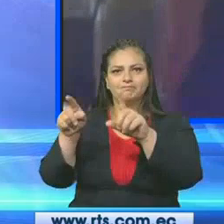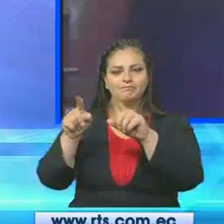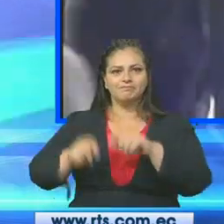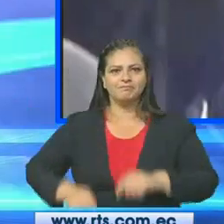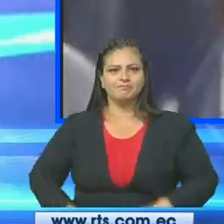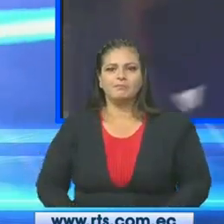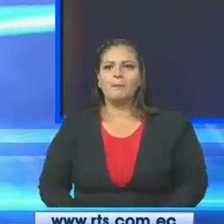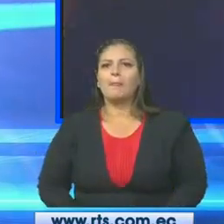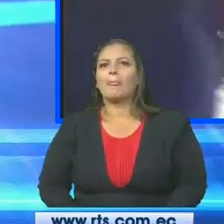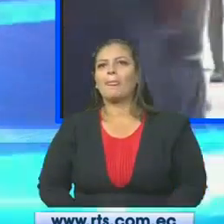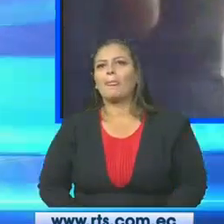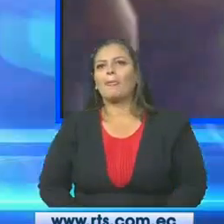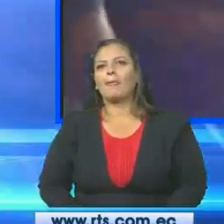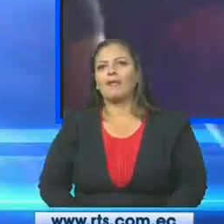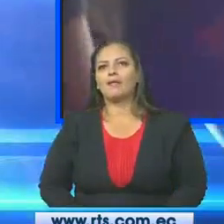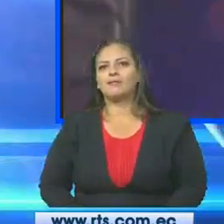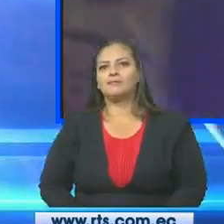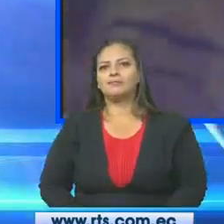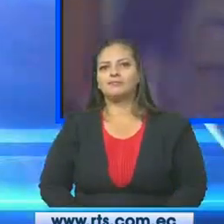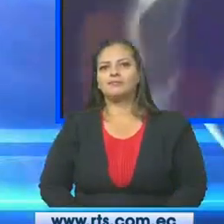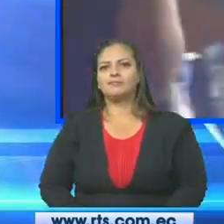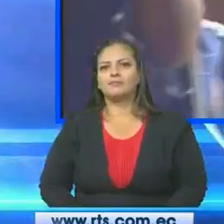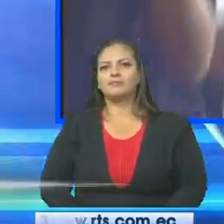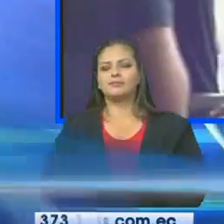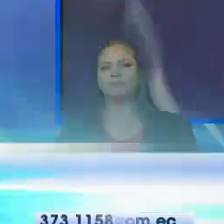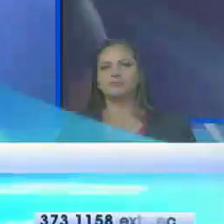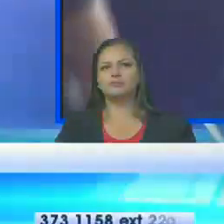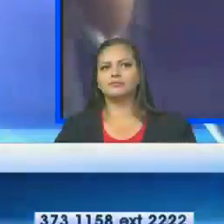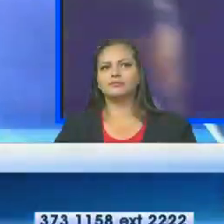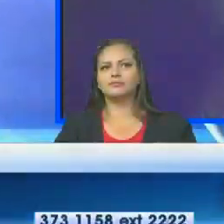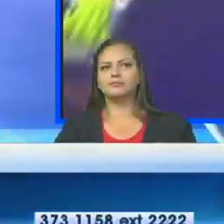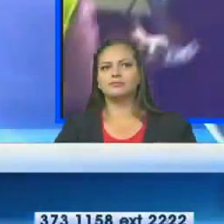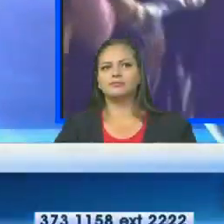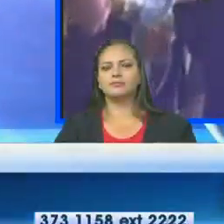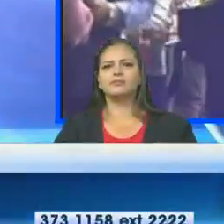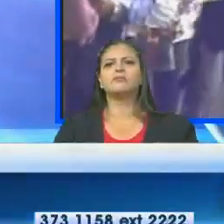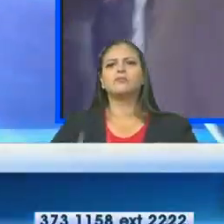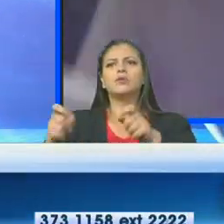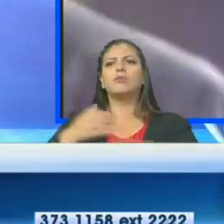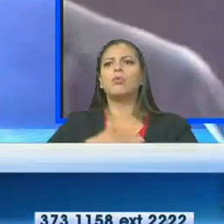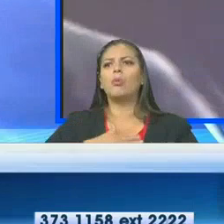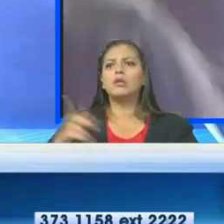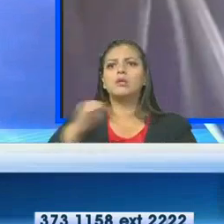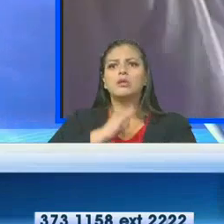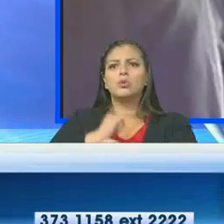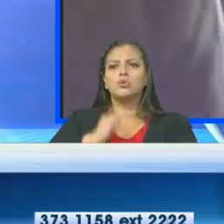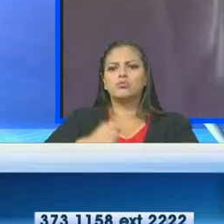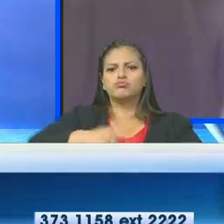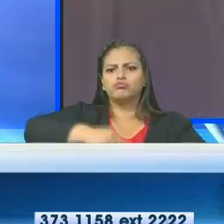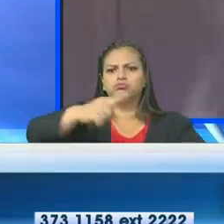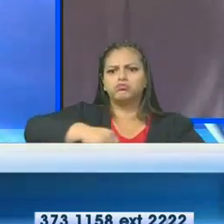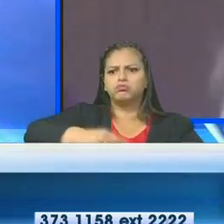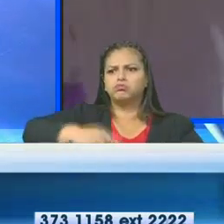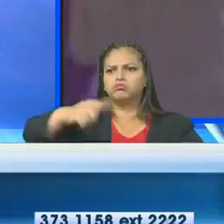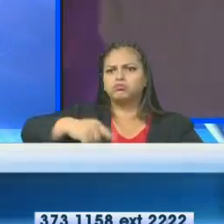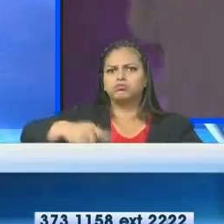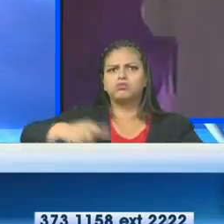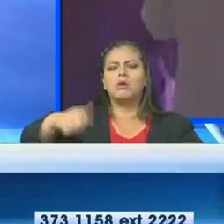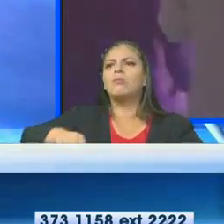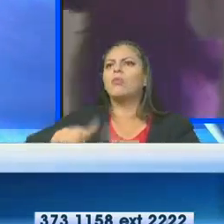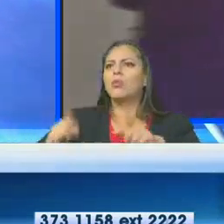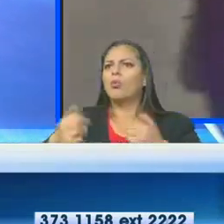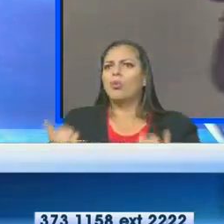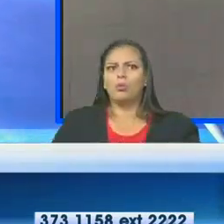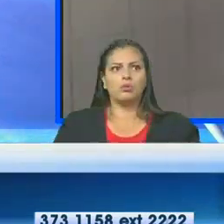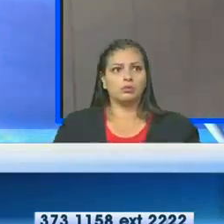de ver la... de qué nivel ha sido, en dónde fue, profundidad, etcétera, etcétera. Pero